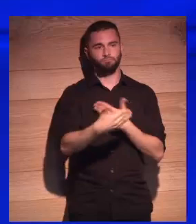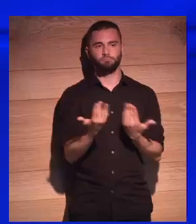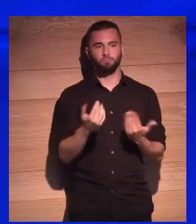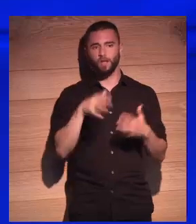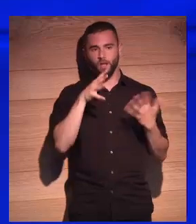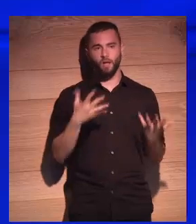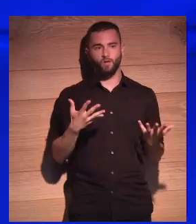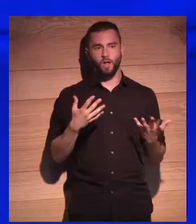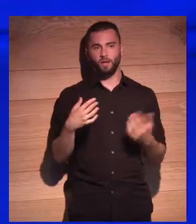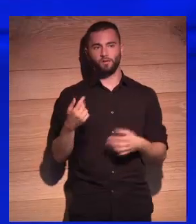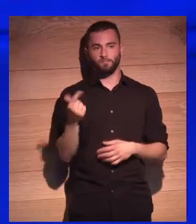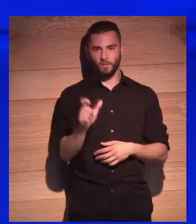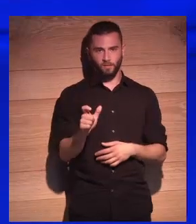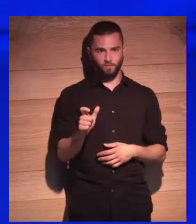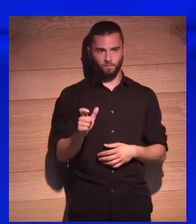único que queda es el precio.